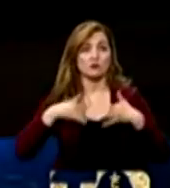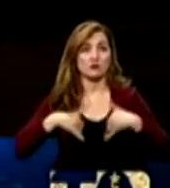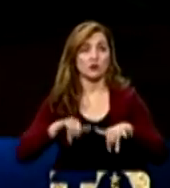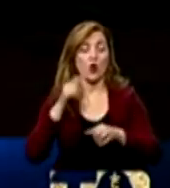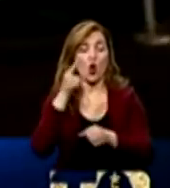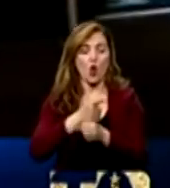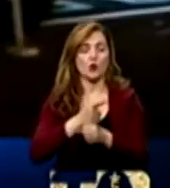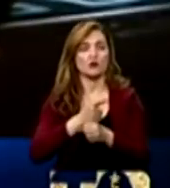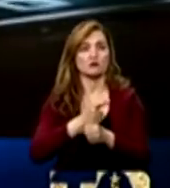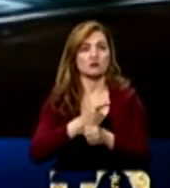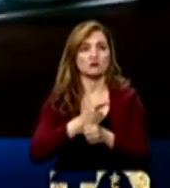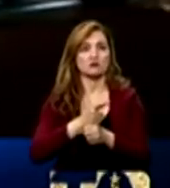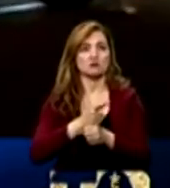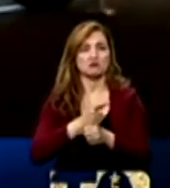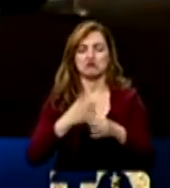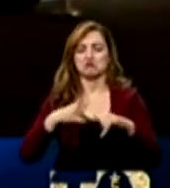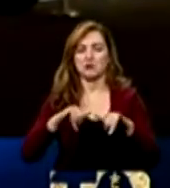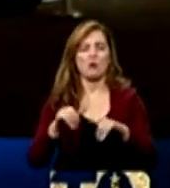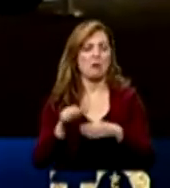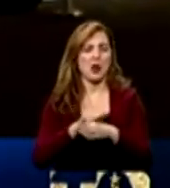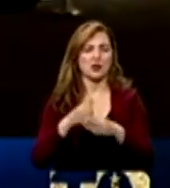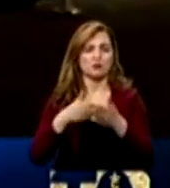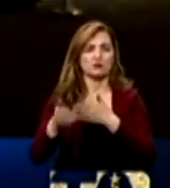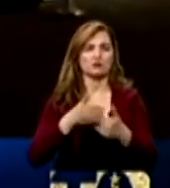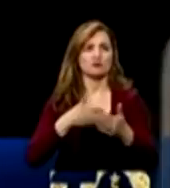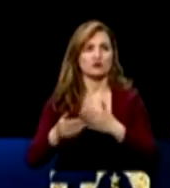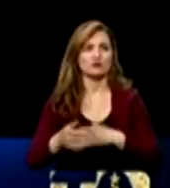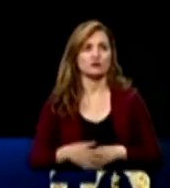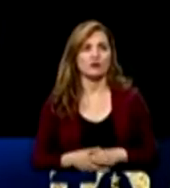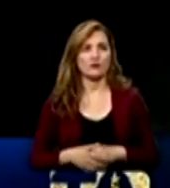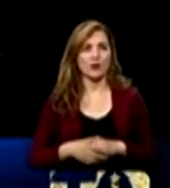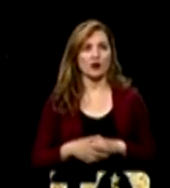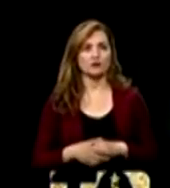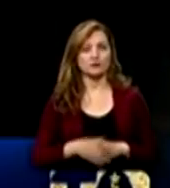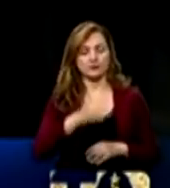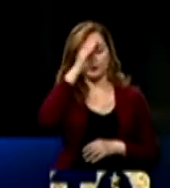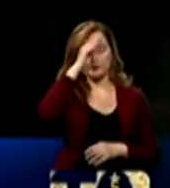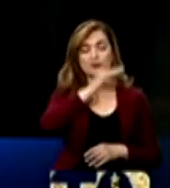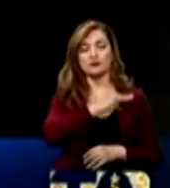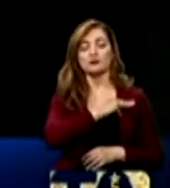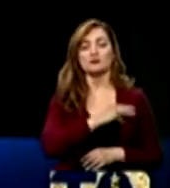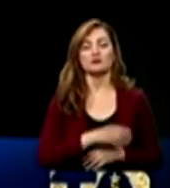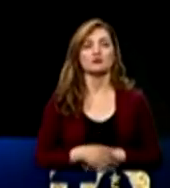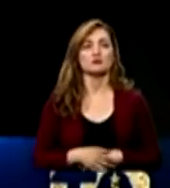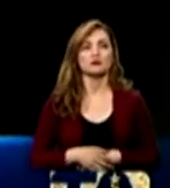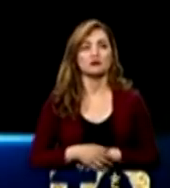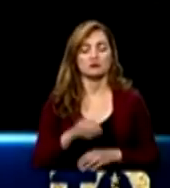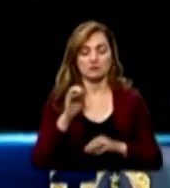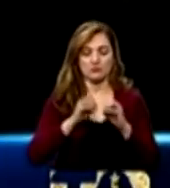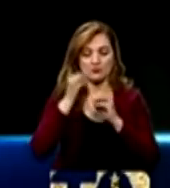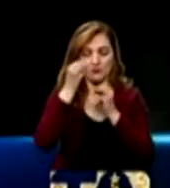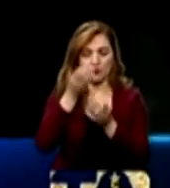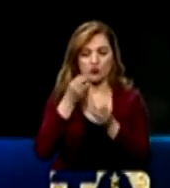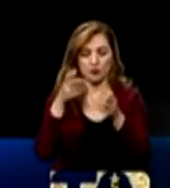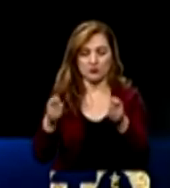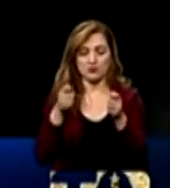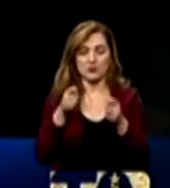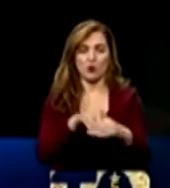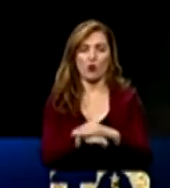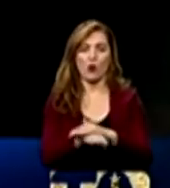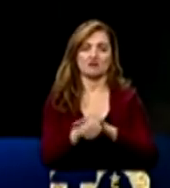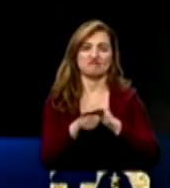la reconstrucción de los hechos. Respuesta de las Fuerzas Armadas mencionando que el informe se encuentra hasta el momento